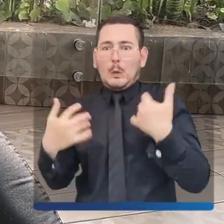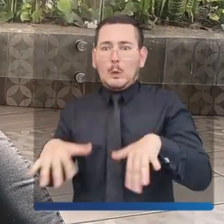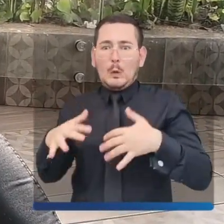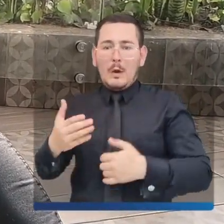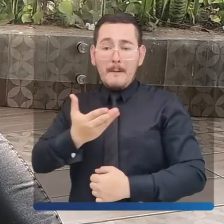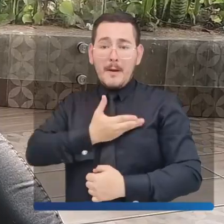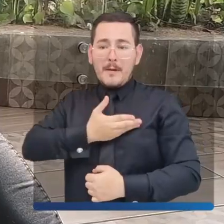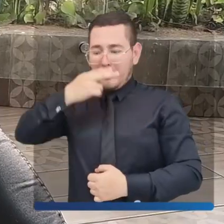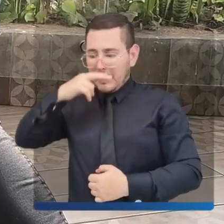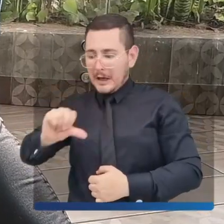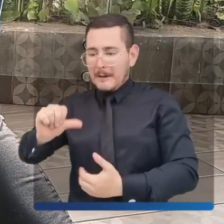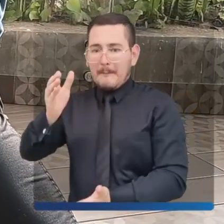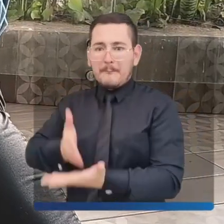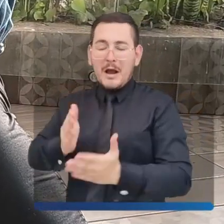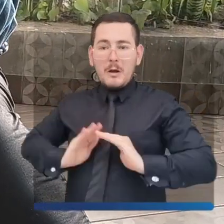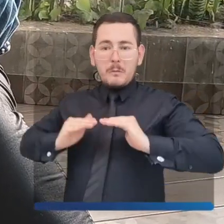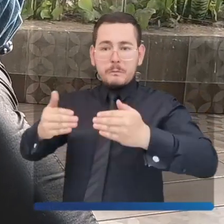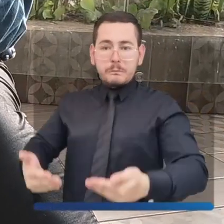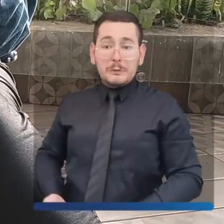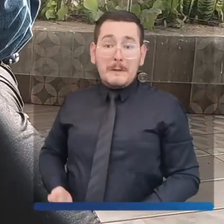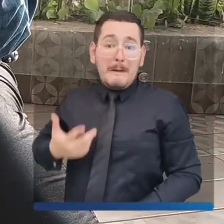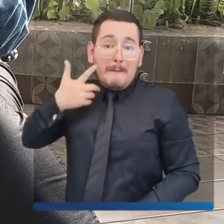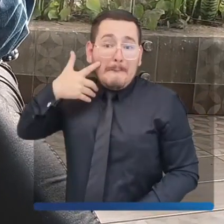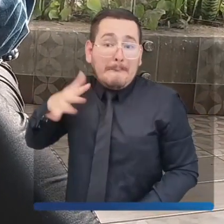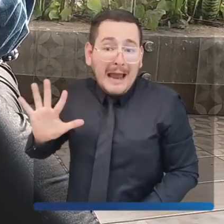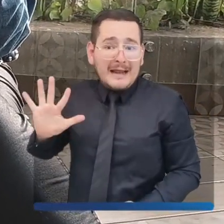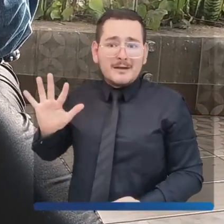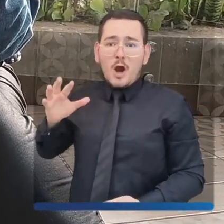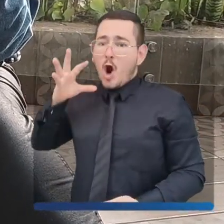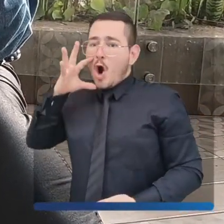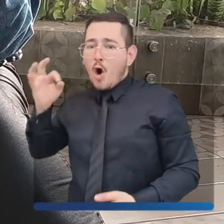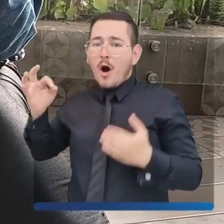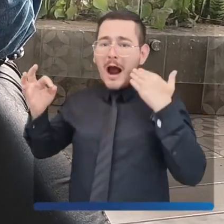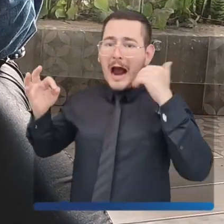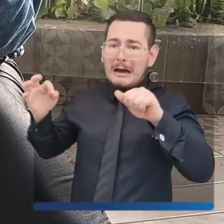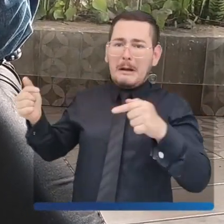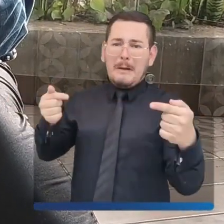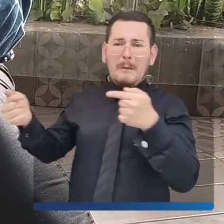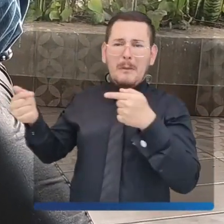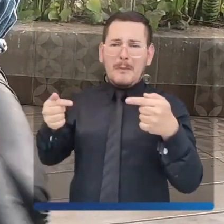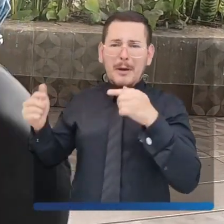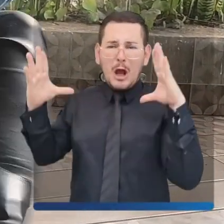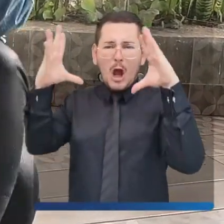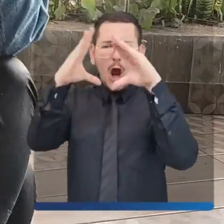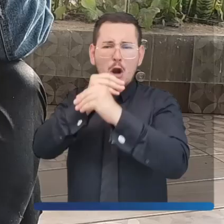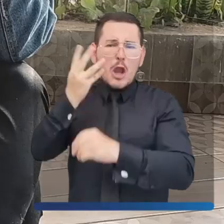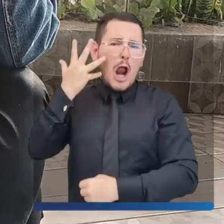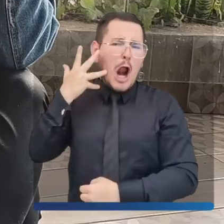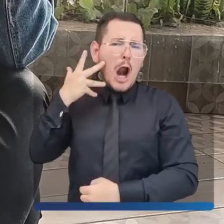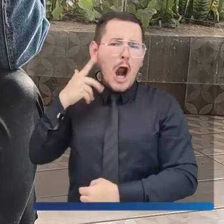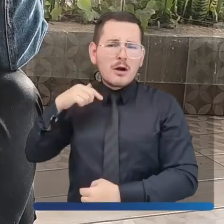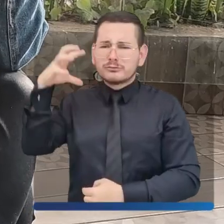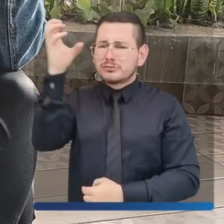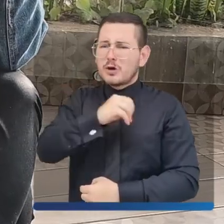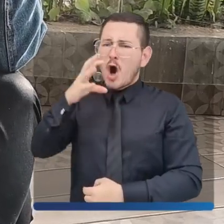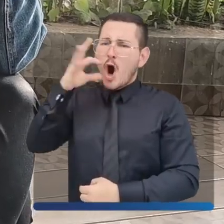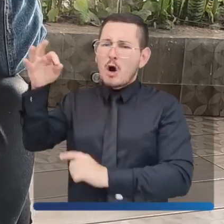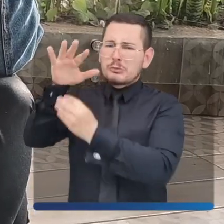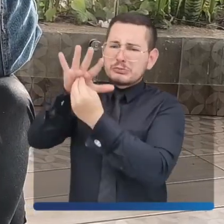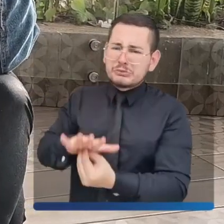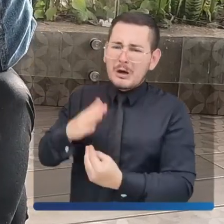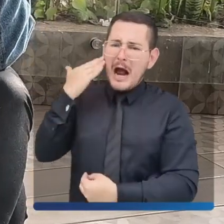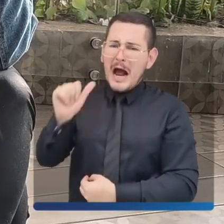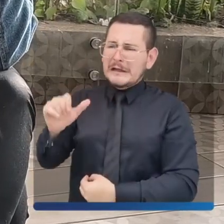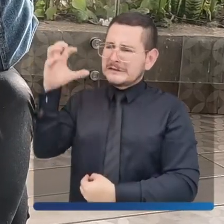salió una barriguita, pero la mamá no sabía qué hacer. Y ni se sabe quién es el papá. Y están como de pelea porque todas las noches se escuchan peleando. ¿Quién sabe si será por la hija? Porque ese señor no